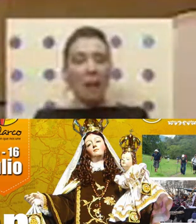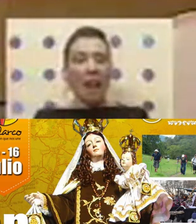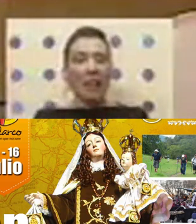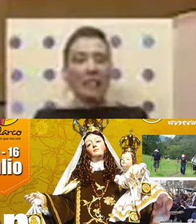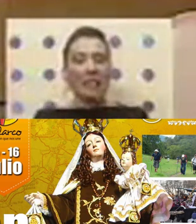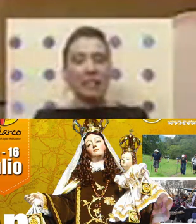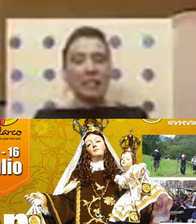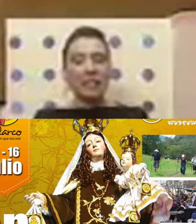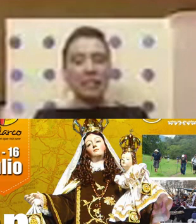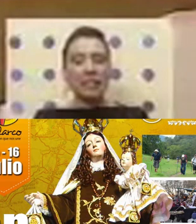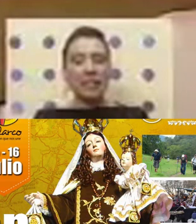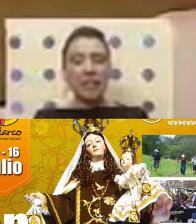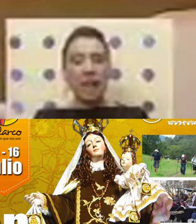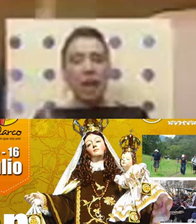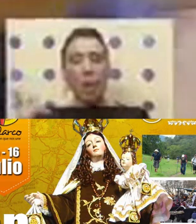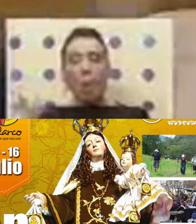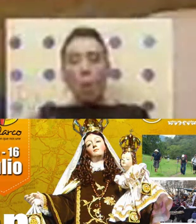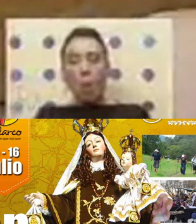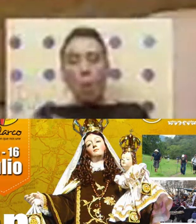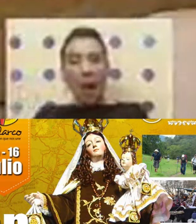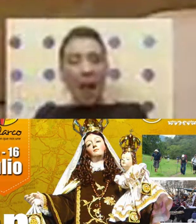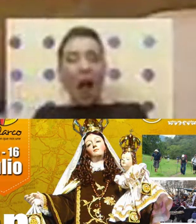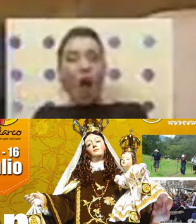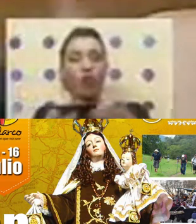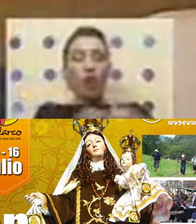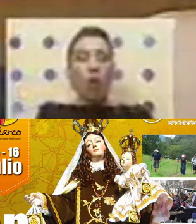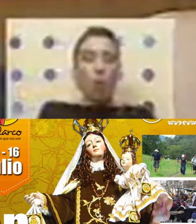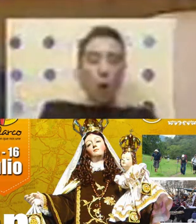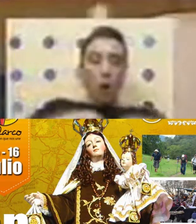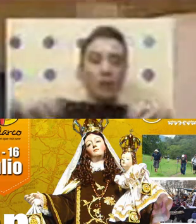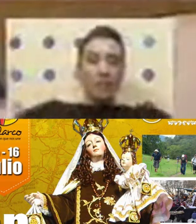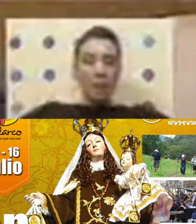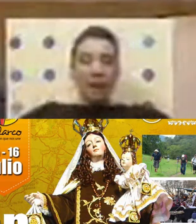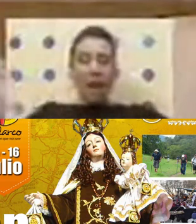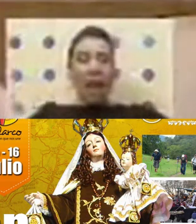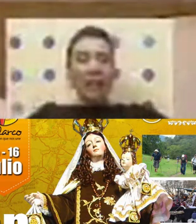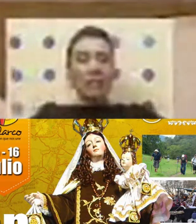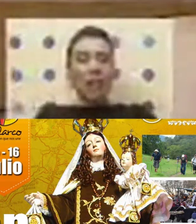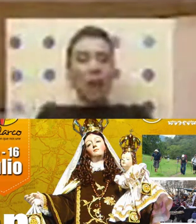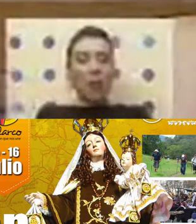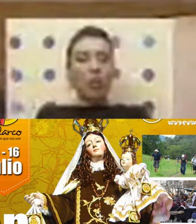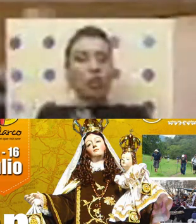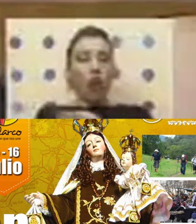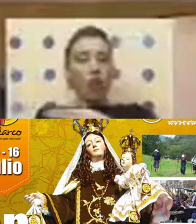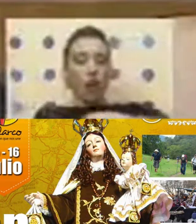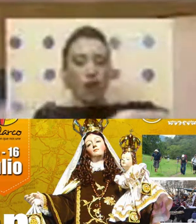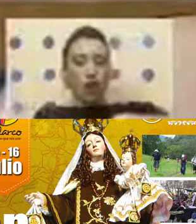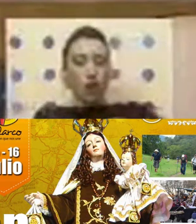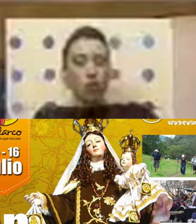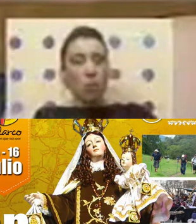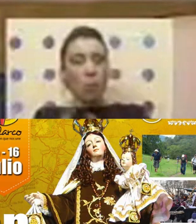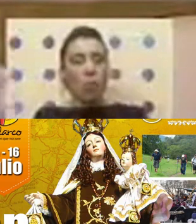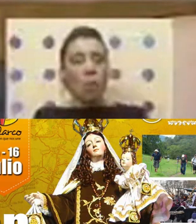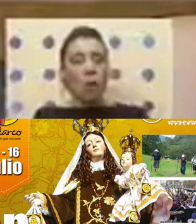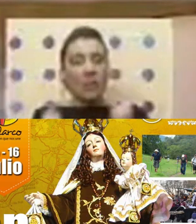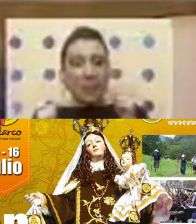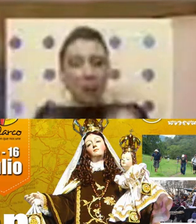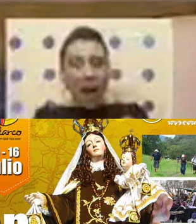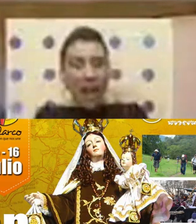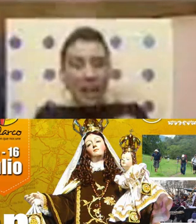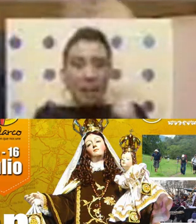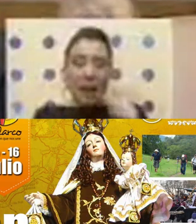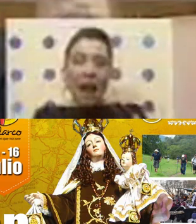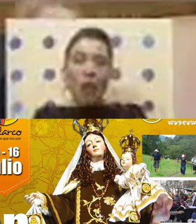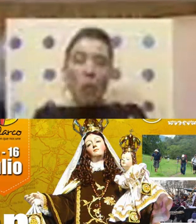ser que hay un lado allá y hay otro lado acá. Este es el mundo político. Todos nosotros somos del mundo político y estamos aquí adentro